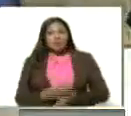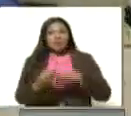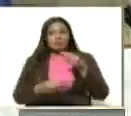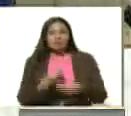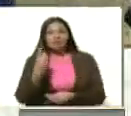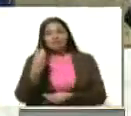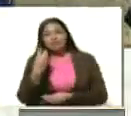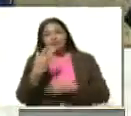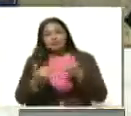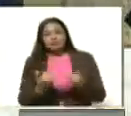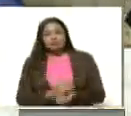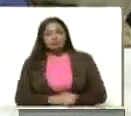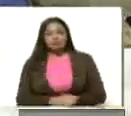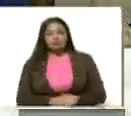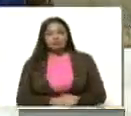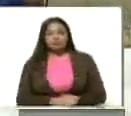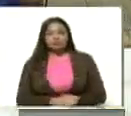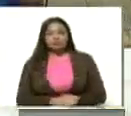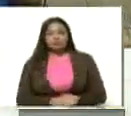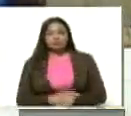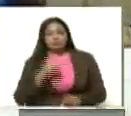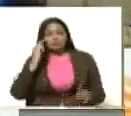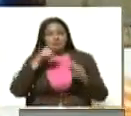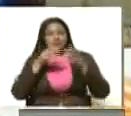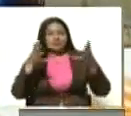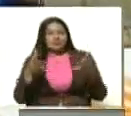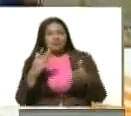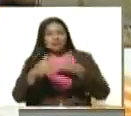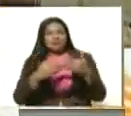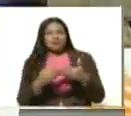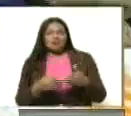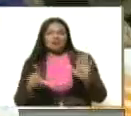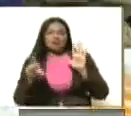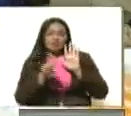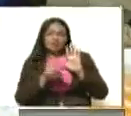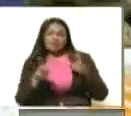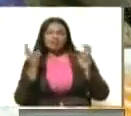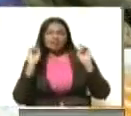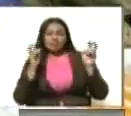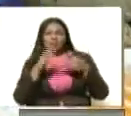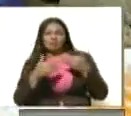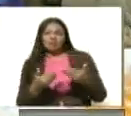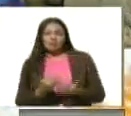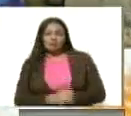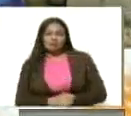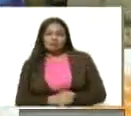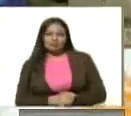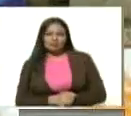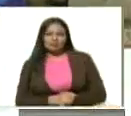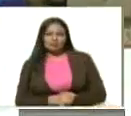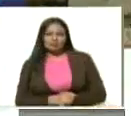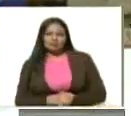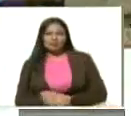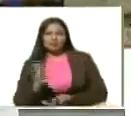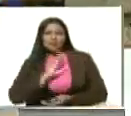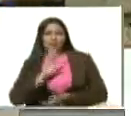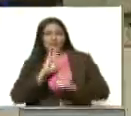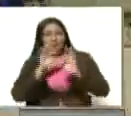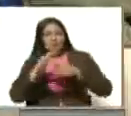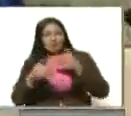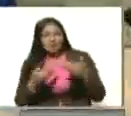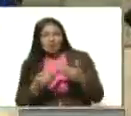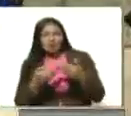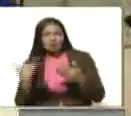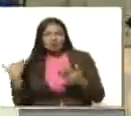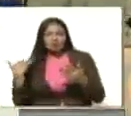Sí, tenemos metas que lograr, sobre todo en el tema legislativo, y en torno a eso hemos venido